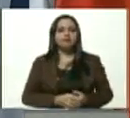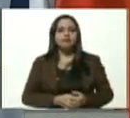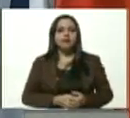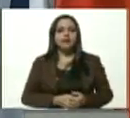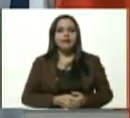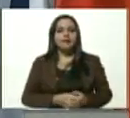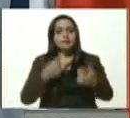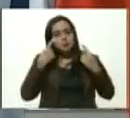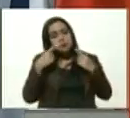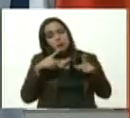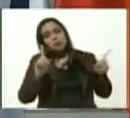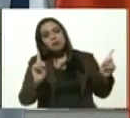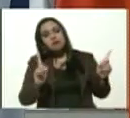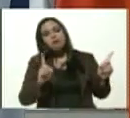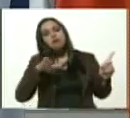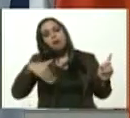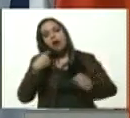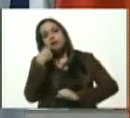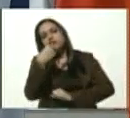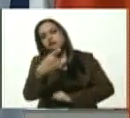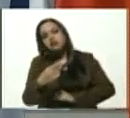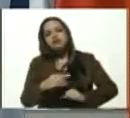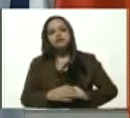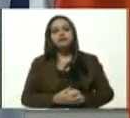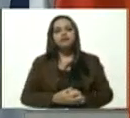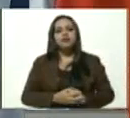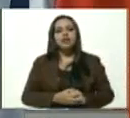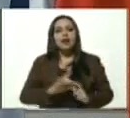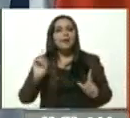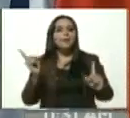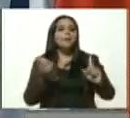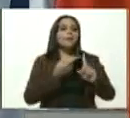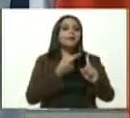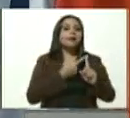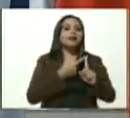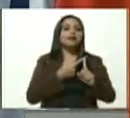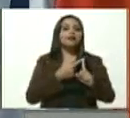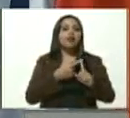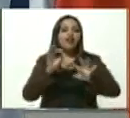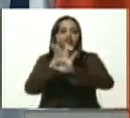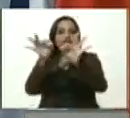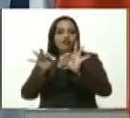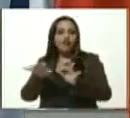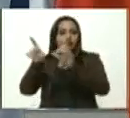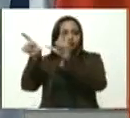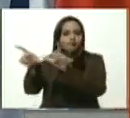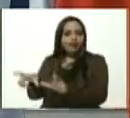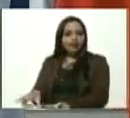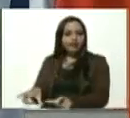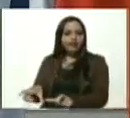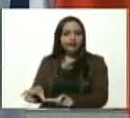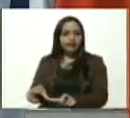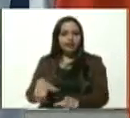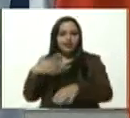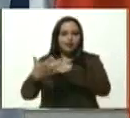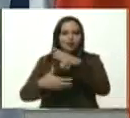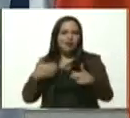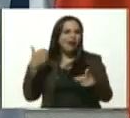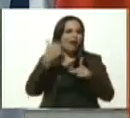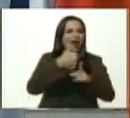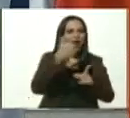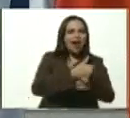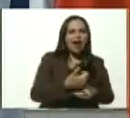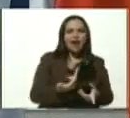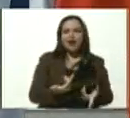vez pudiéramos decir que el primer gran referente de ese tipo de acciones